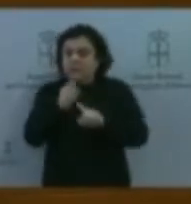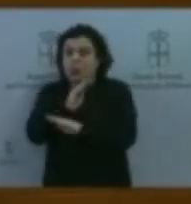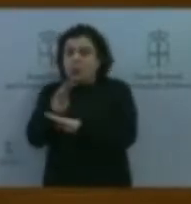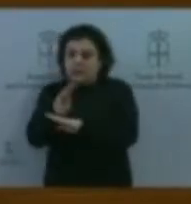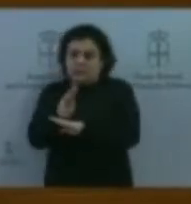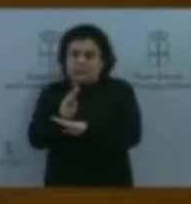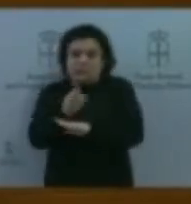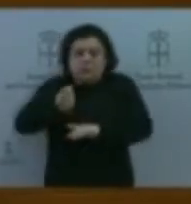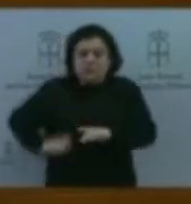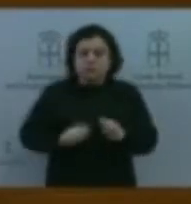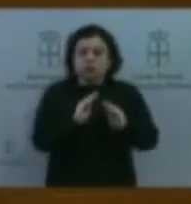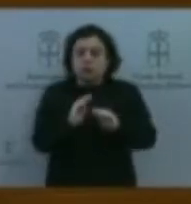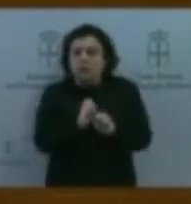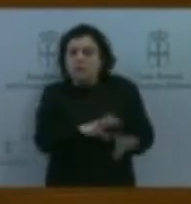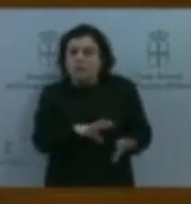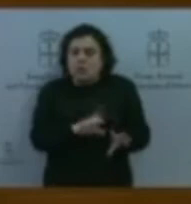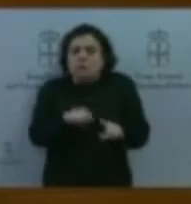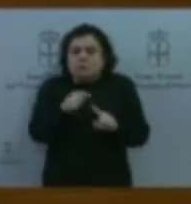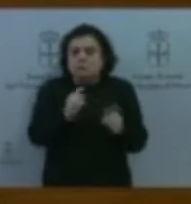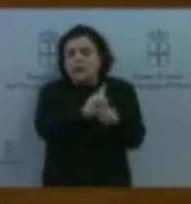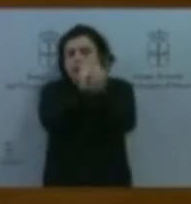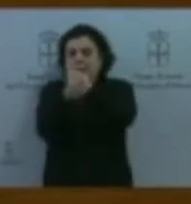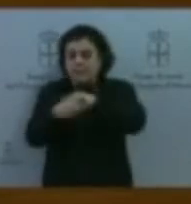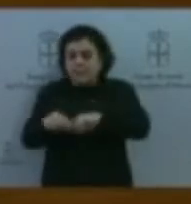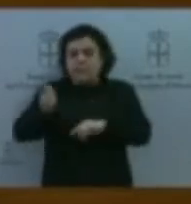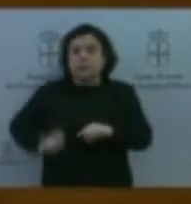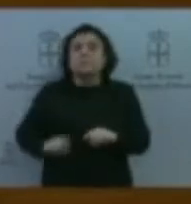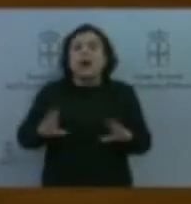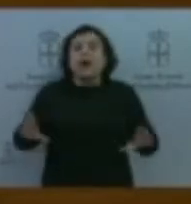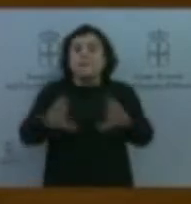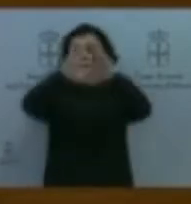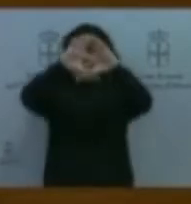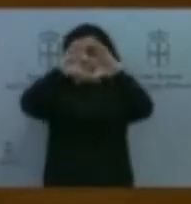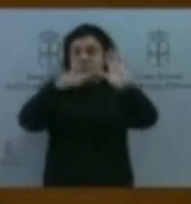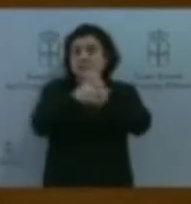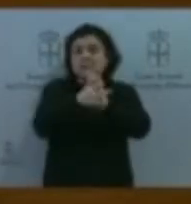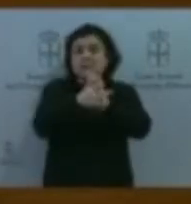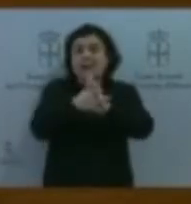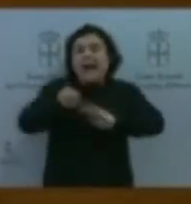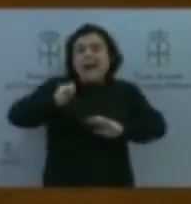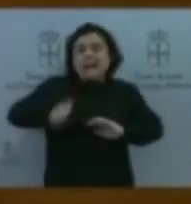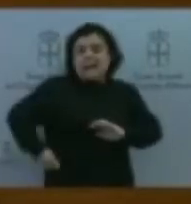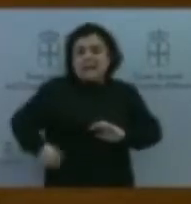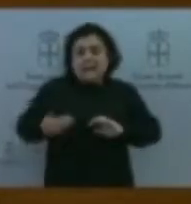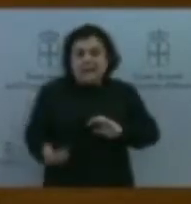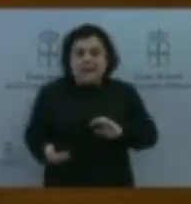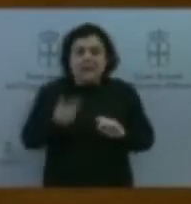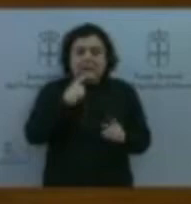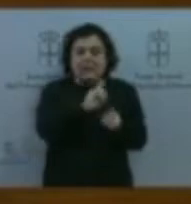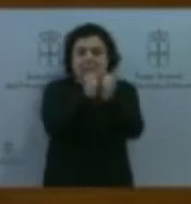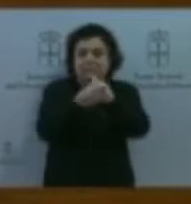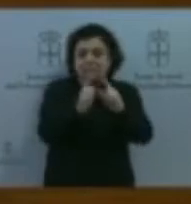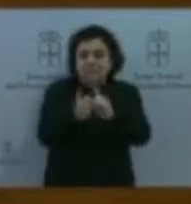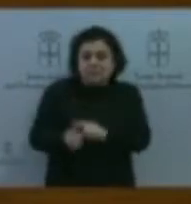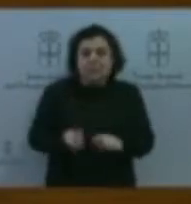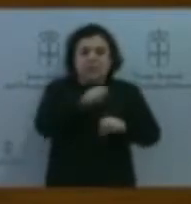Algo que decía Irene Montero, ¿no? El feminismo es la redistribución de la riqueza, redistribución del tiempo y redistribución de los cuidados. Bueno, trabajemos